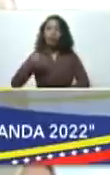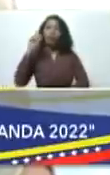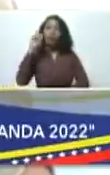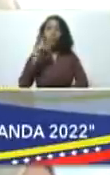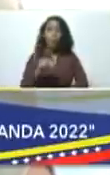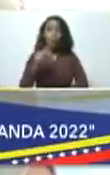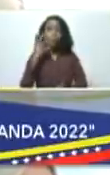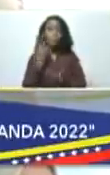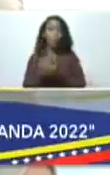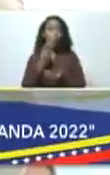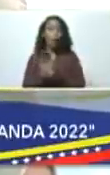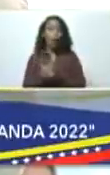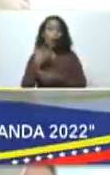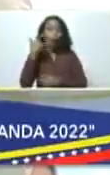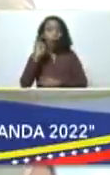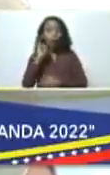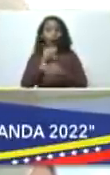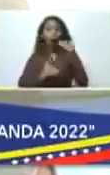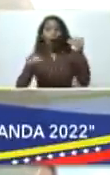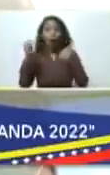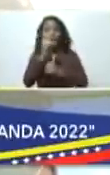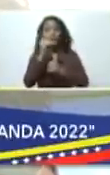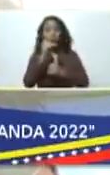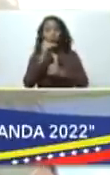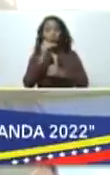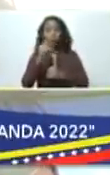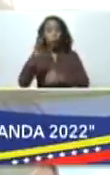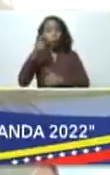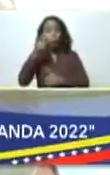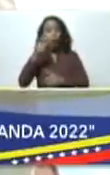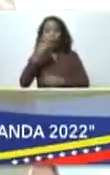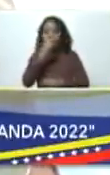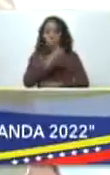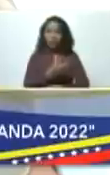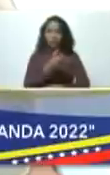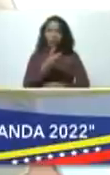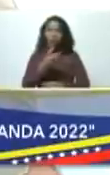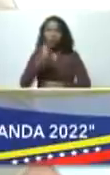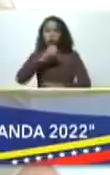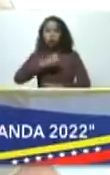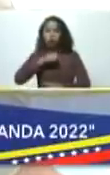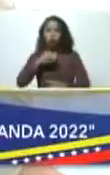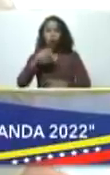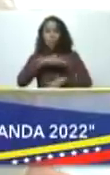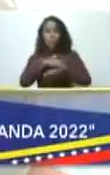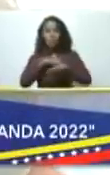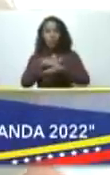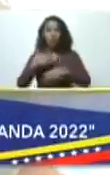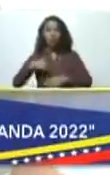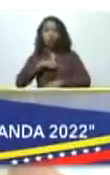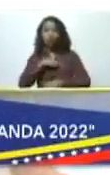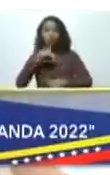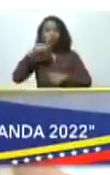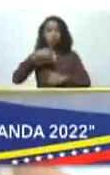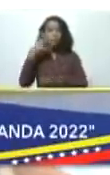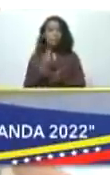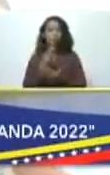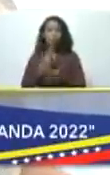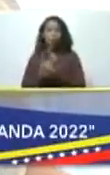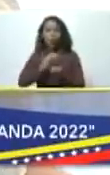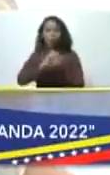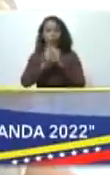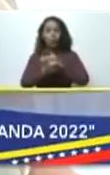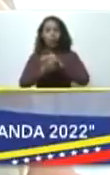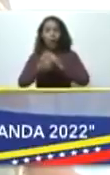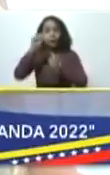en Monagas tenemos altísimas potencialidades, en una visita que sostuvimos con el ministro Castro Soteldo, de nosotros en Monagas convertirla